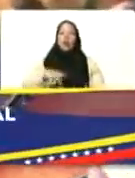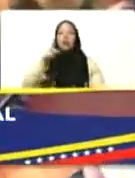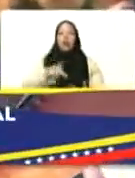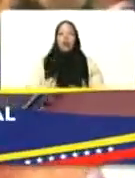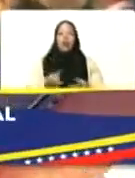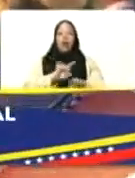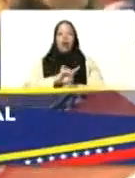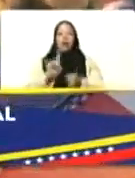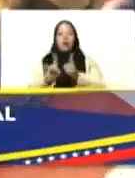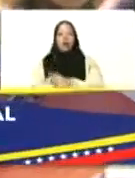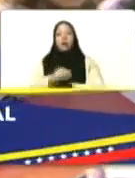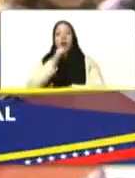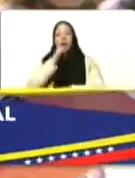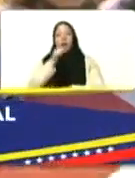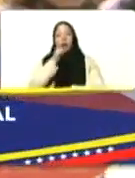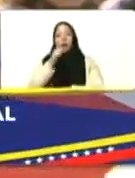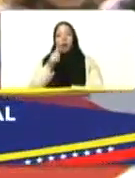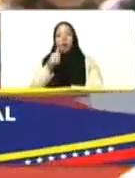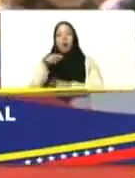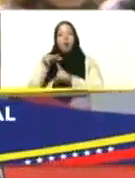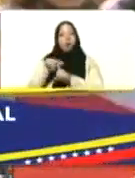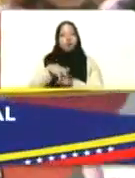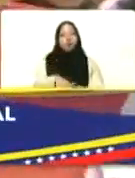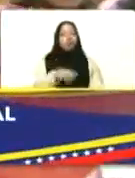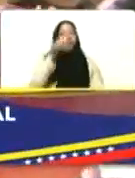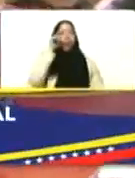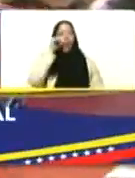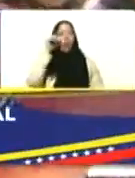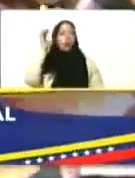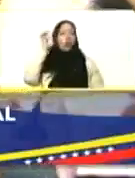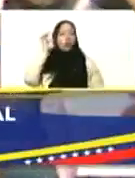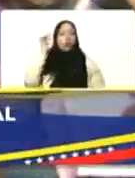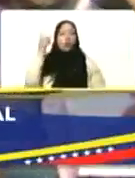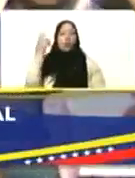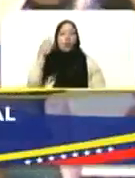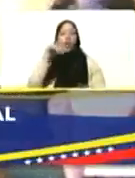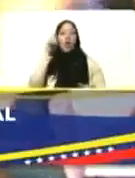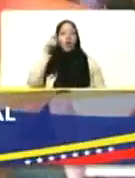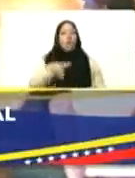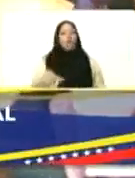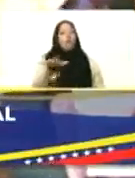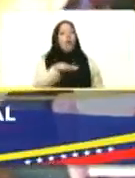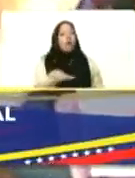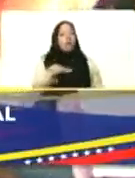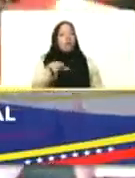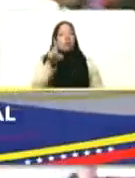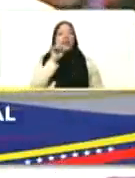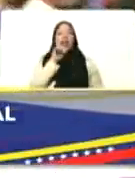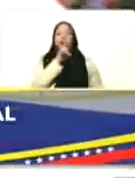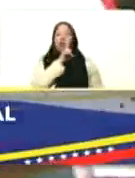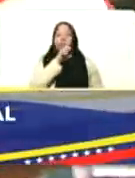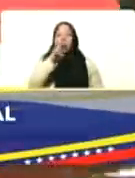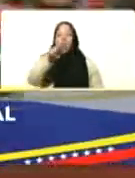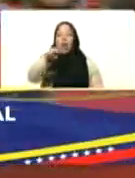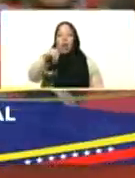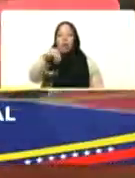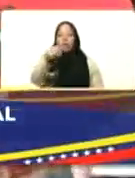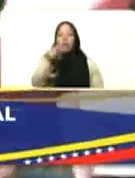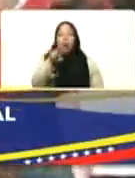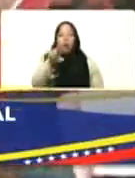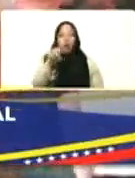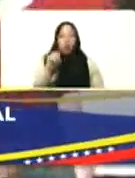erradicar el machismo en Morón. Y quiero